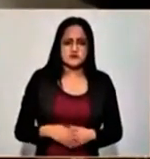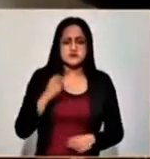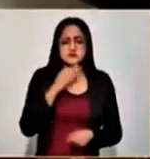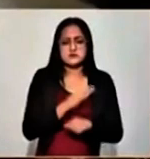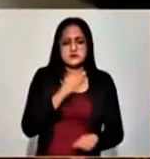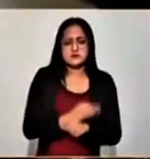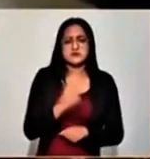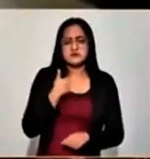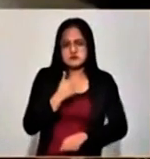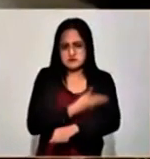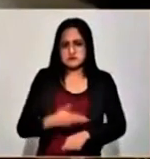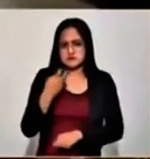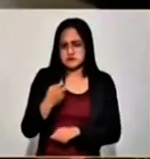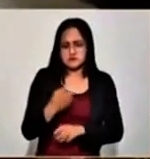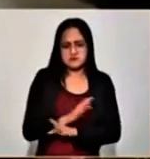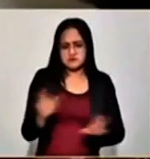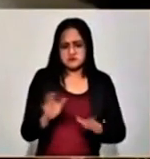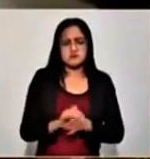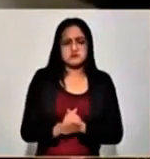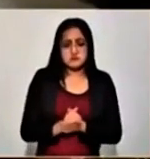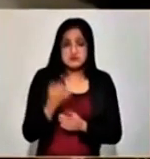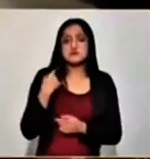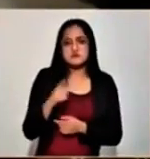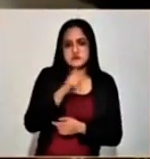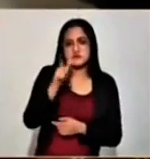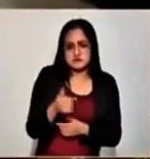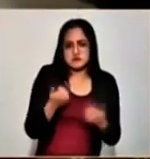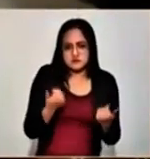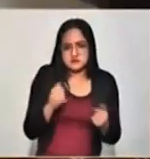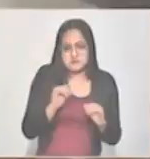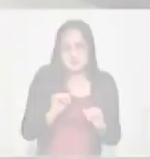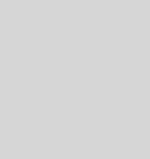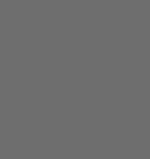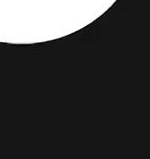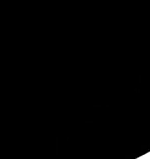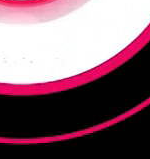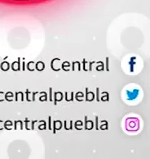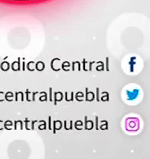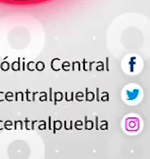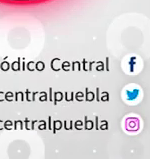estamos corrigiendo. Y desde luego, está